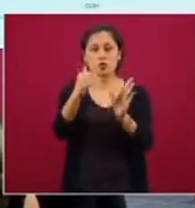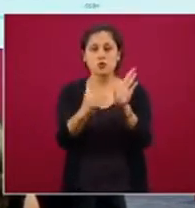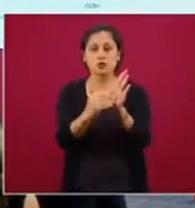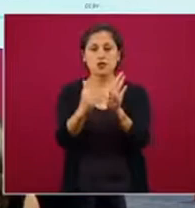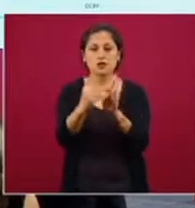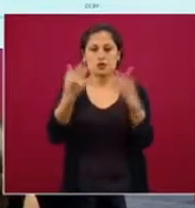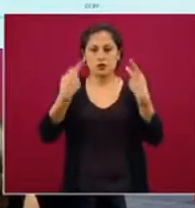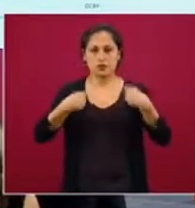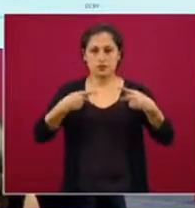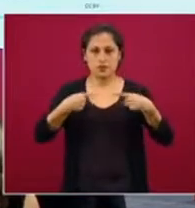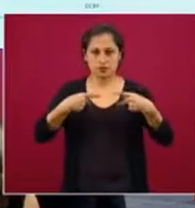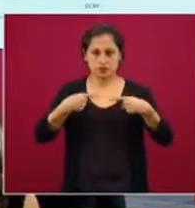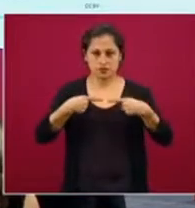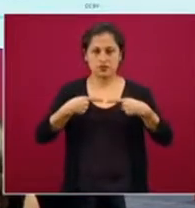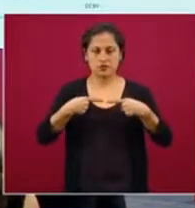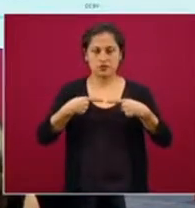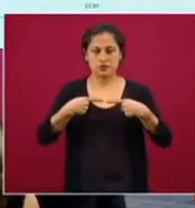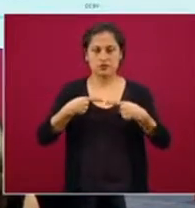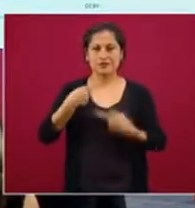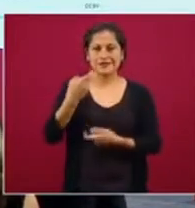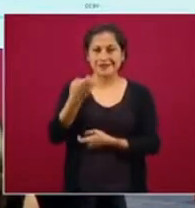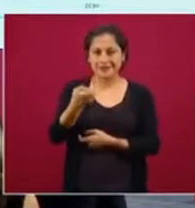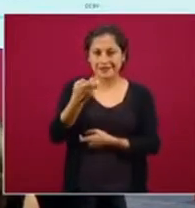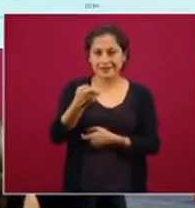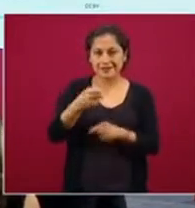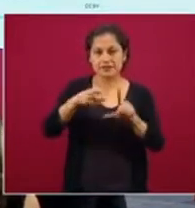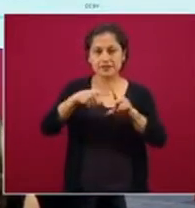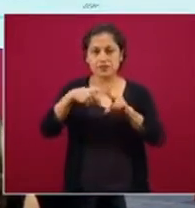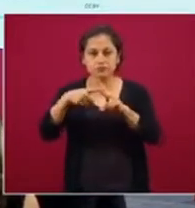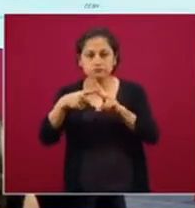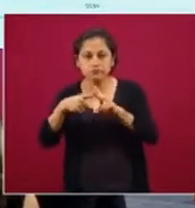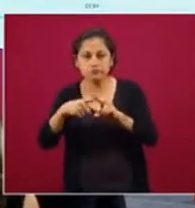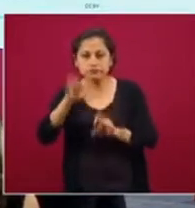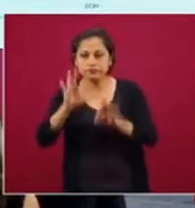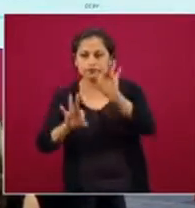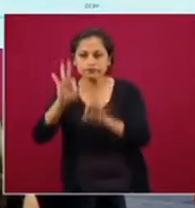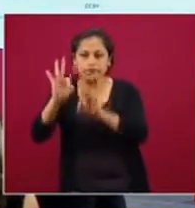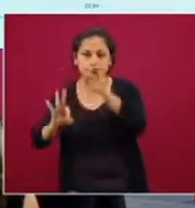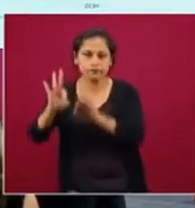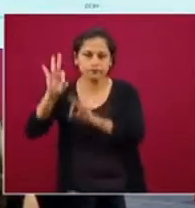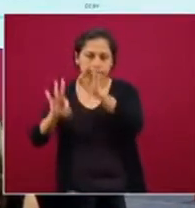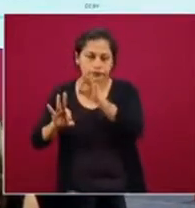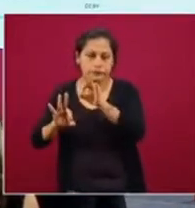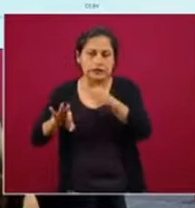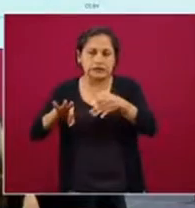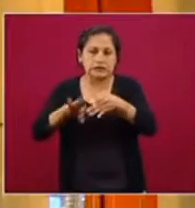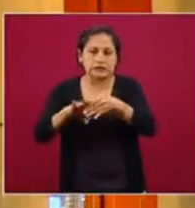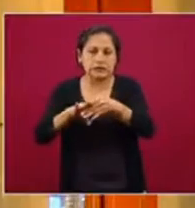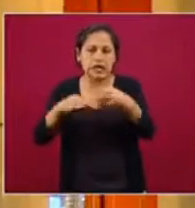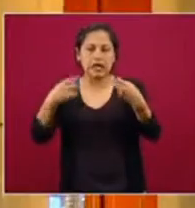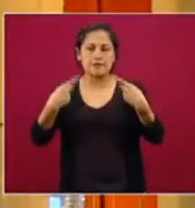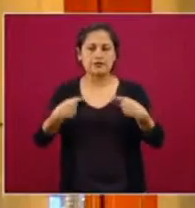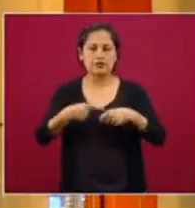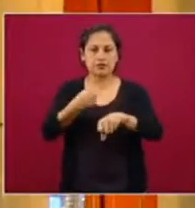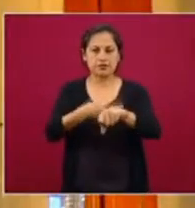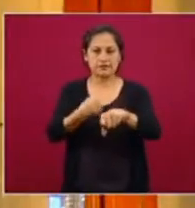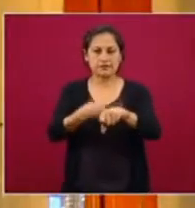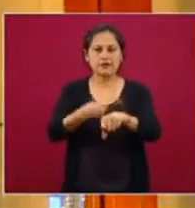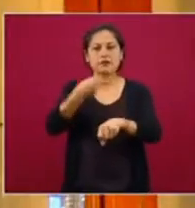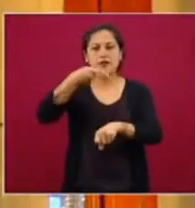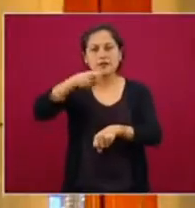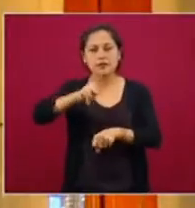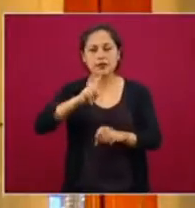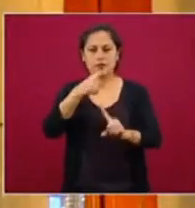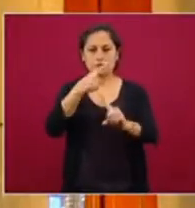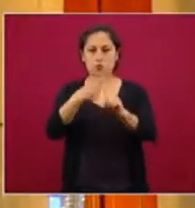una proporción de incidencia por millón de habitantes. ¿Por qué es importante eso? Porque no se puede comparar válidamente, ustedes